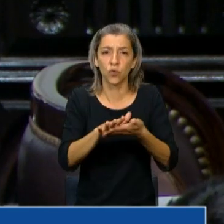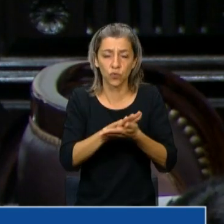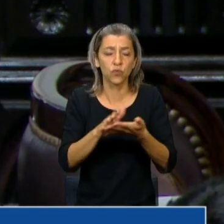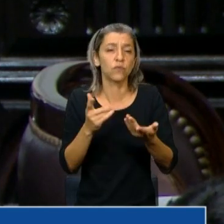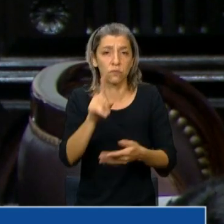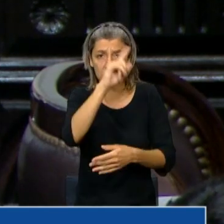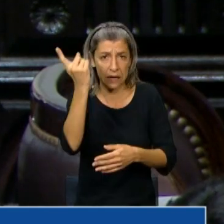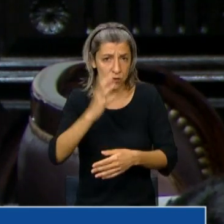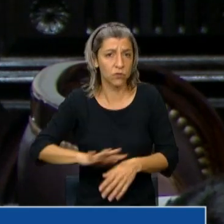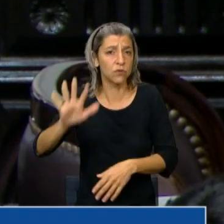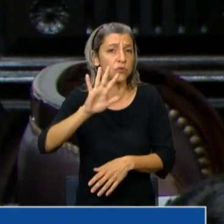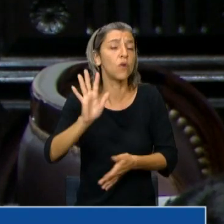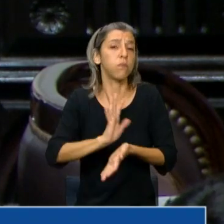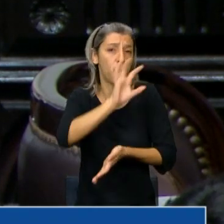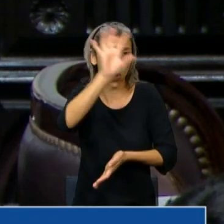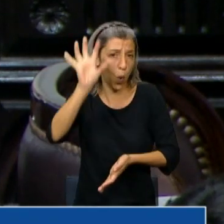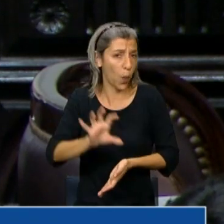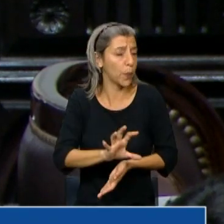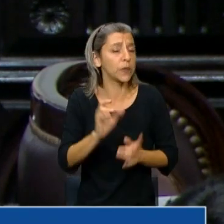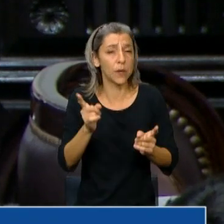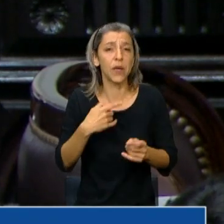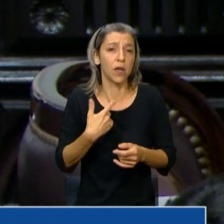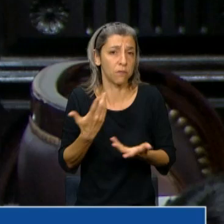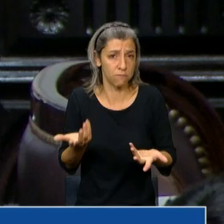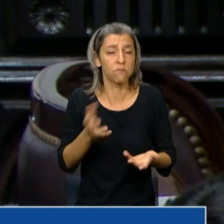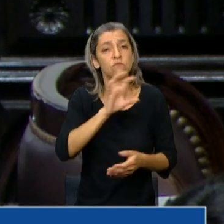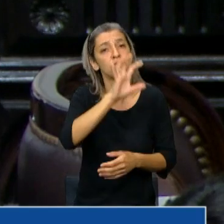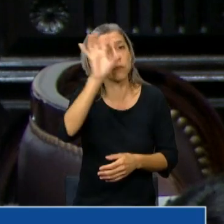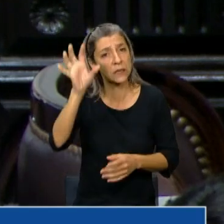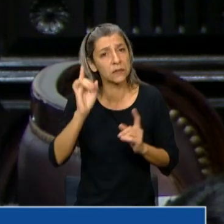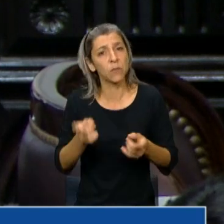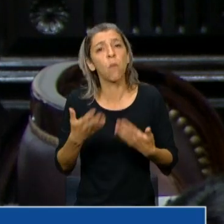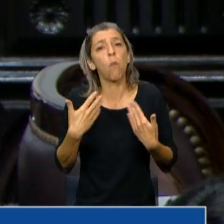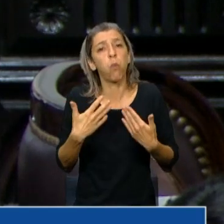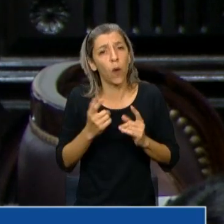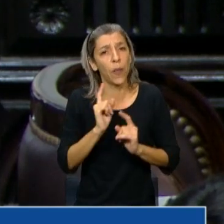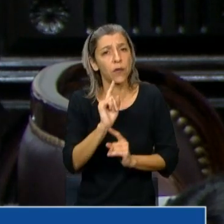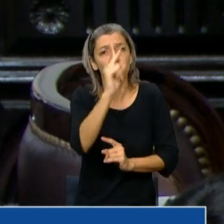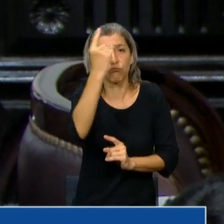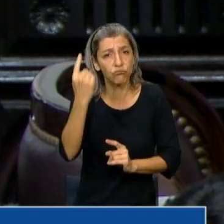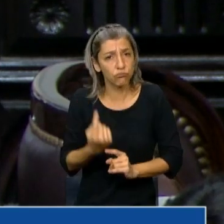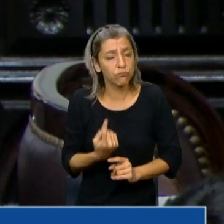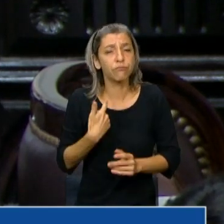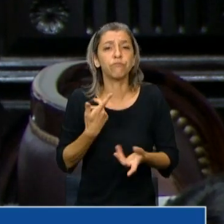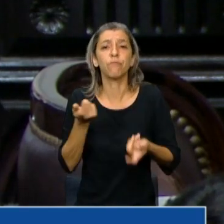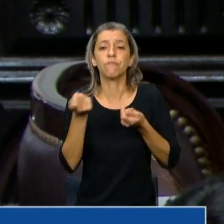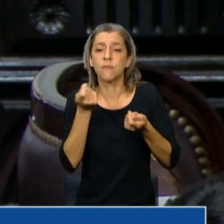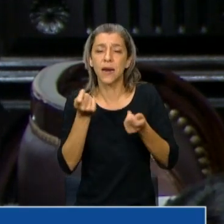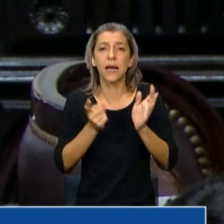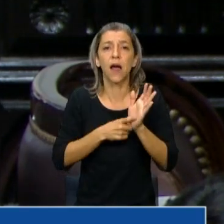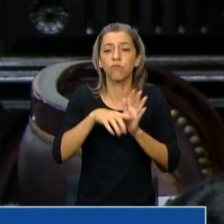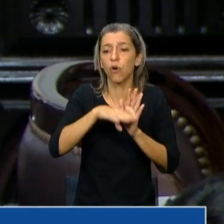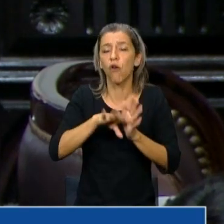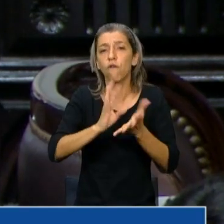provincias. Nada obsta, y tienen competencia las provincias para regular sobre los alquileres temporarios,